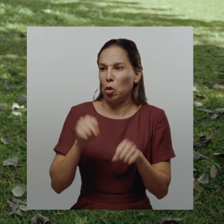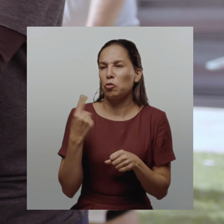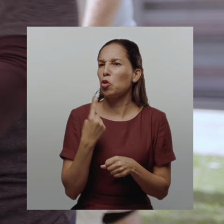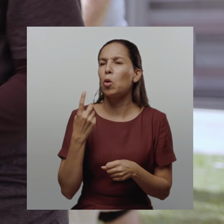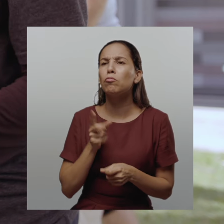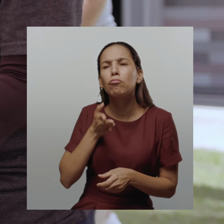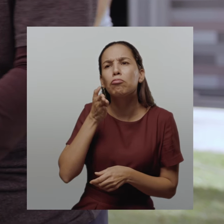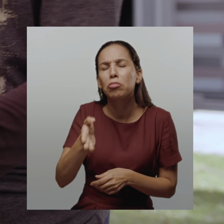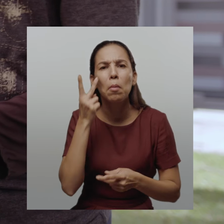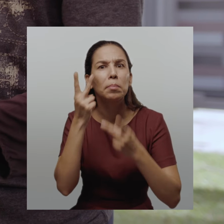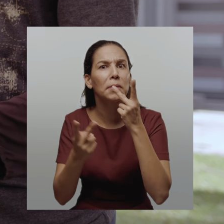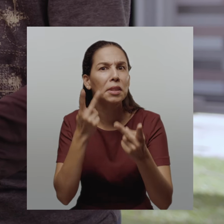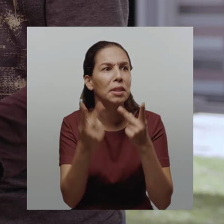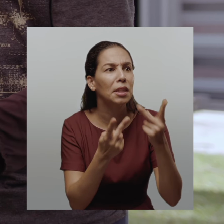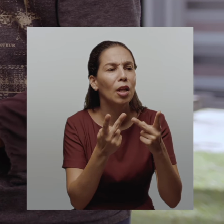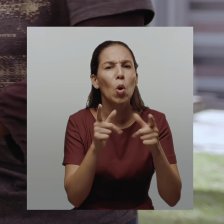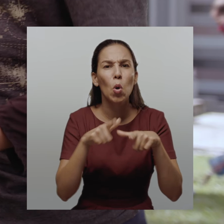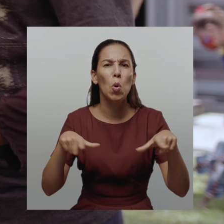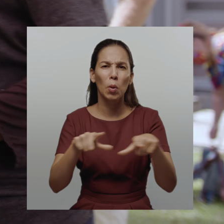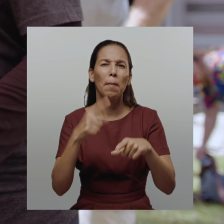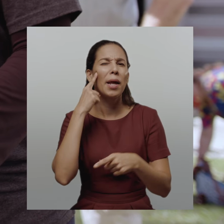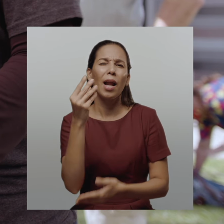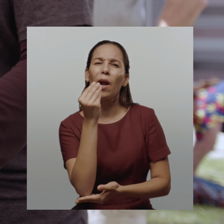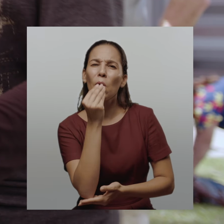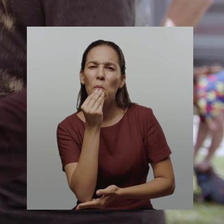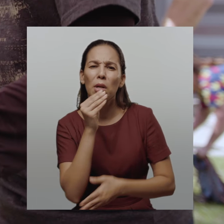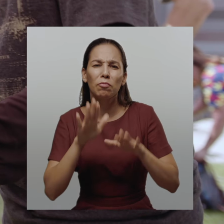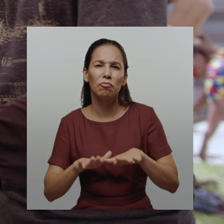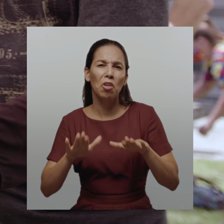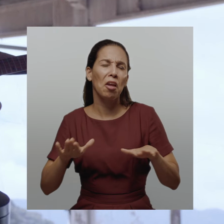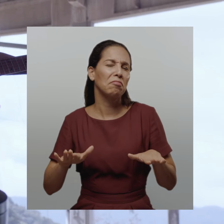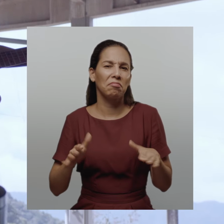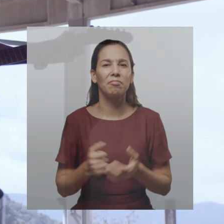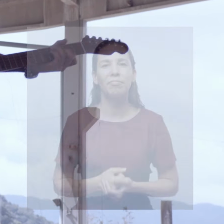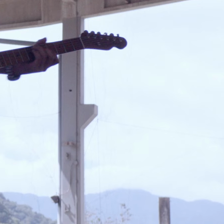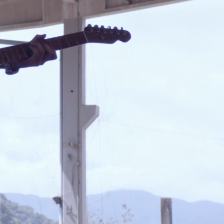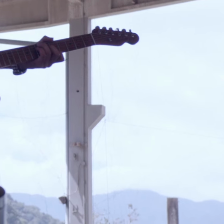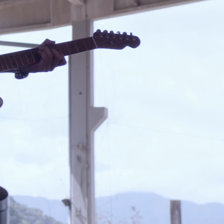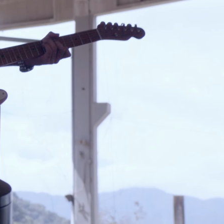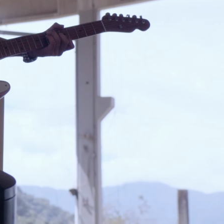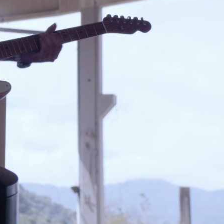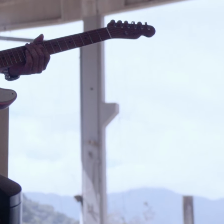también uno puede venir nada más a visitar, como un lugar para hacer picnic o pasar un buen rato.